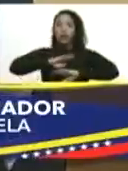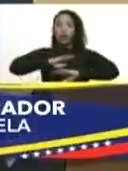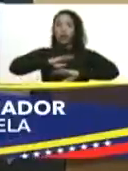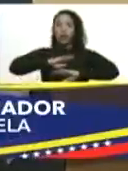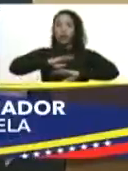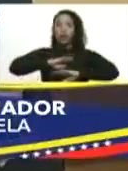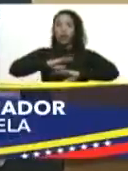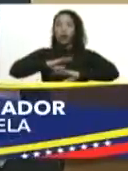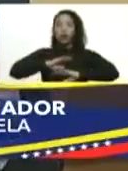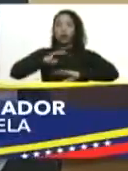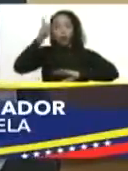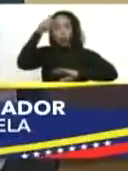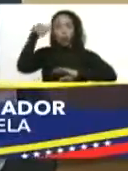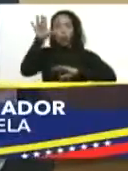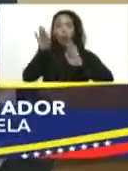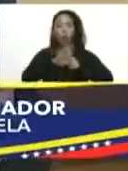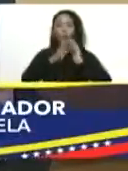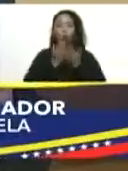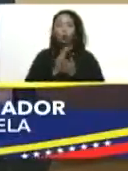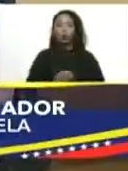de los pueblos del mundo.